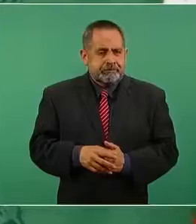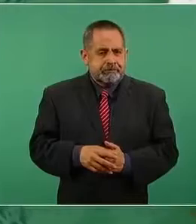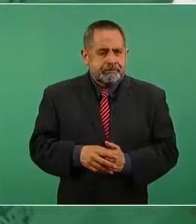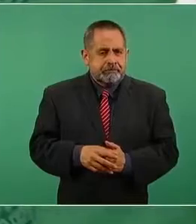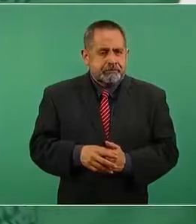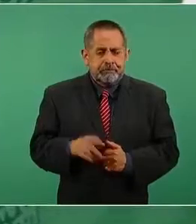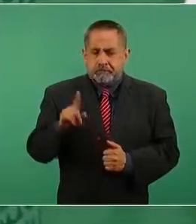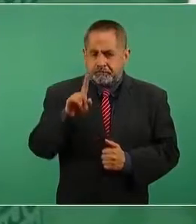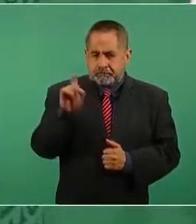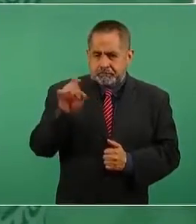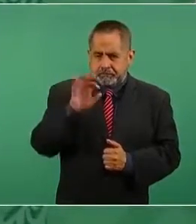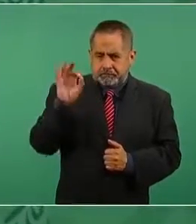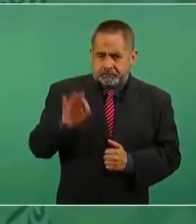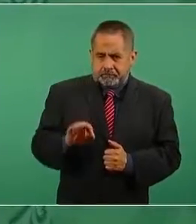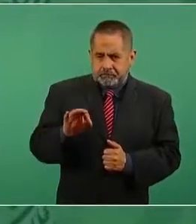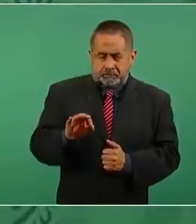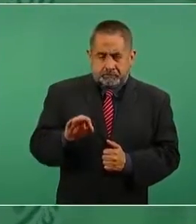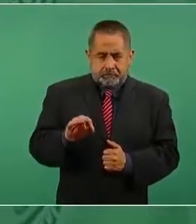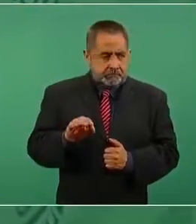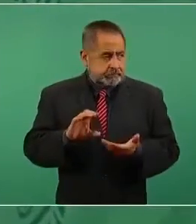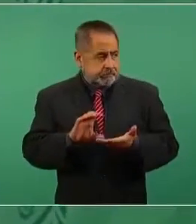al 100%